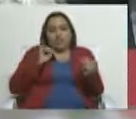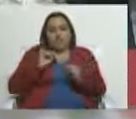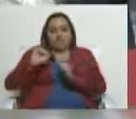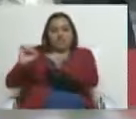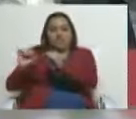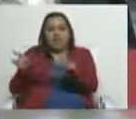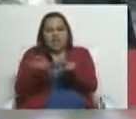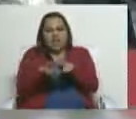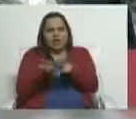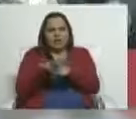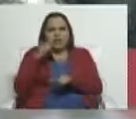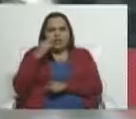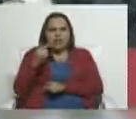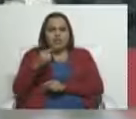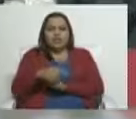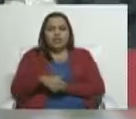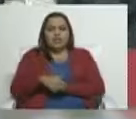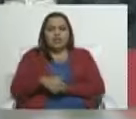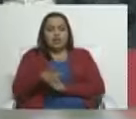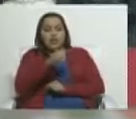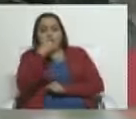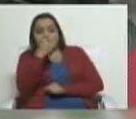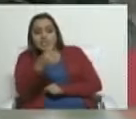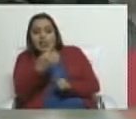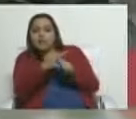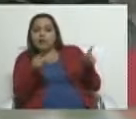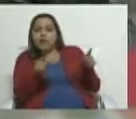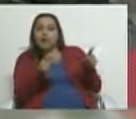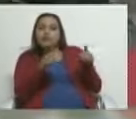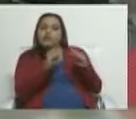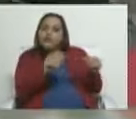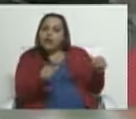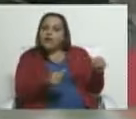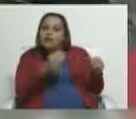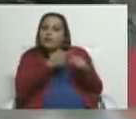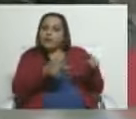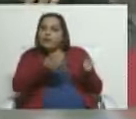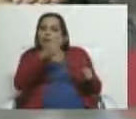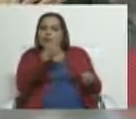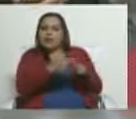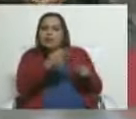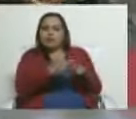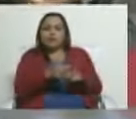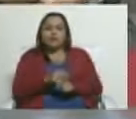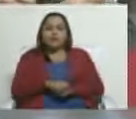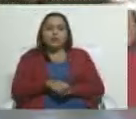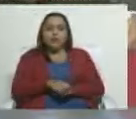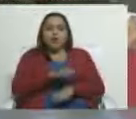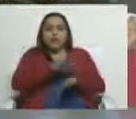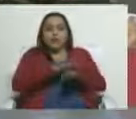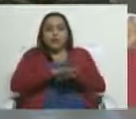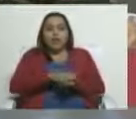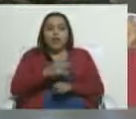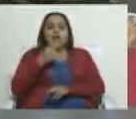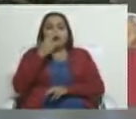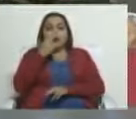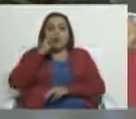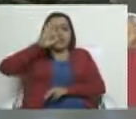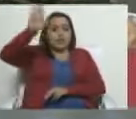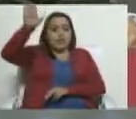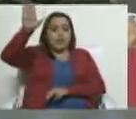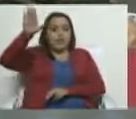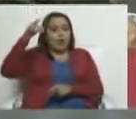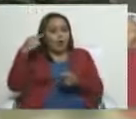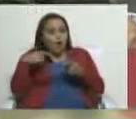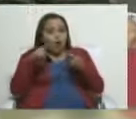Mussolini o como lo decía Hitler. Pero es que tú lo dices, pero es más edulcorado, pero es más peligroso. Es más peligroso. Es más peligroso, porque por lo menos Hitler y Mussolini tenían, si se quiere,